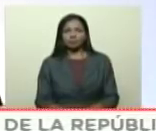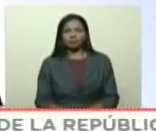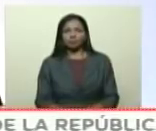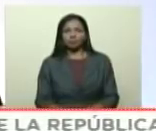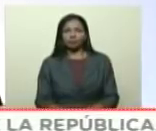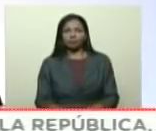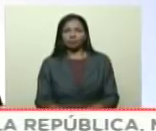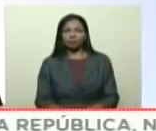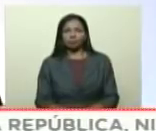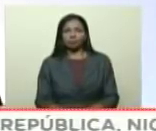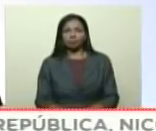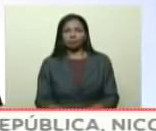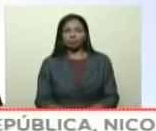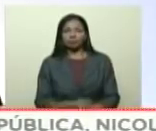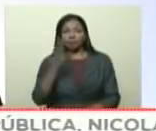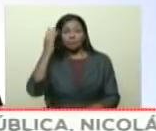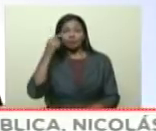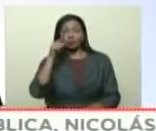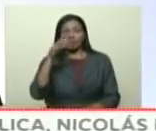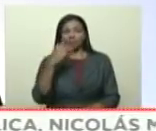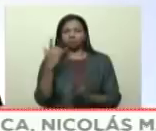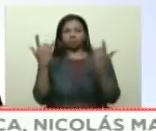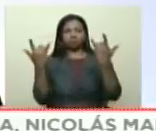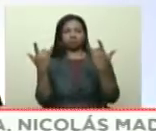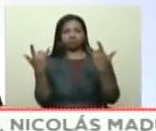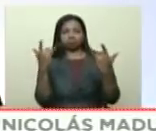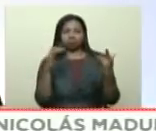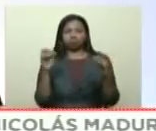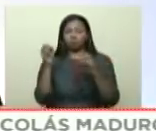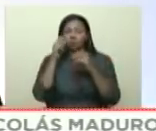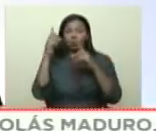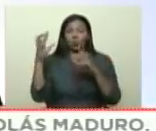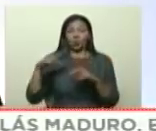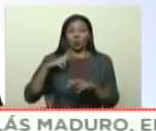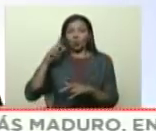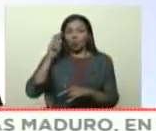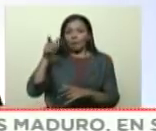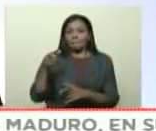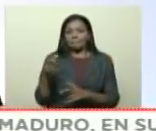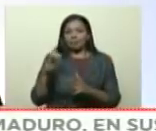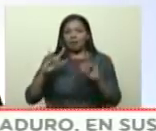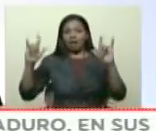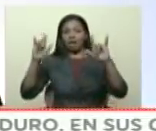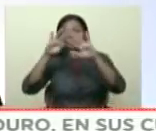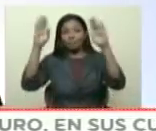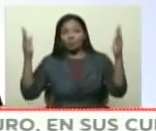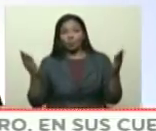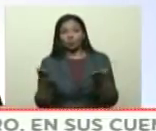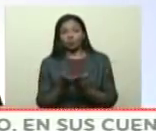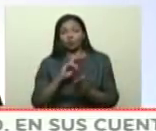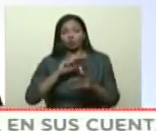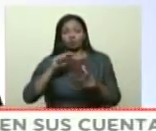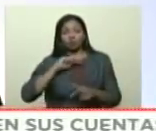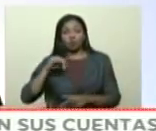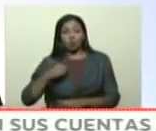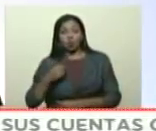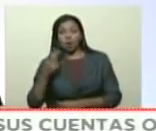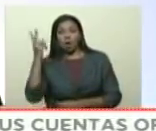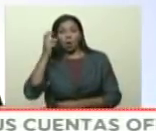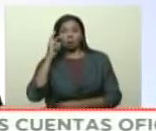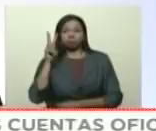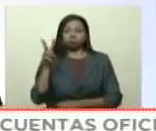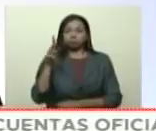Bueno, imagínense ustedes, una celebridad del rock mundial. Con él crecimos escuchando a Pink Floyd.